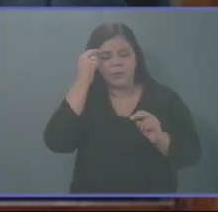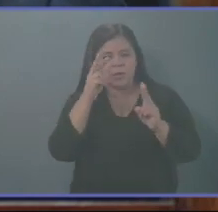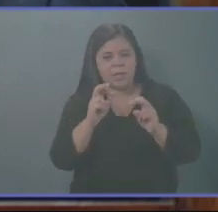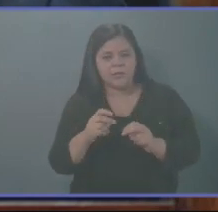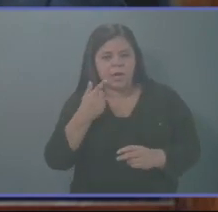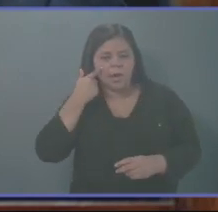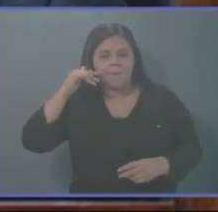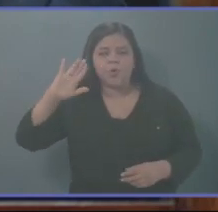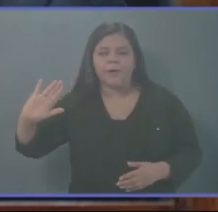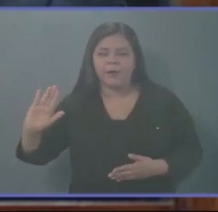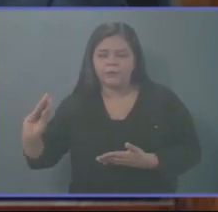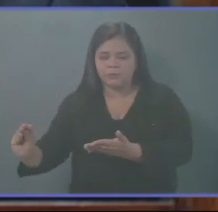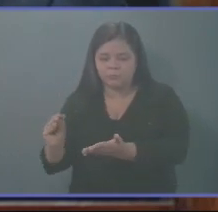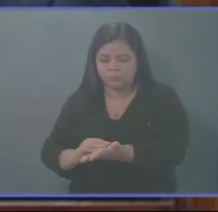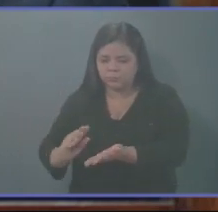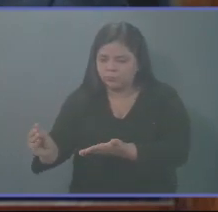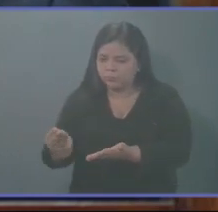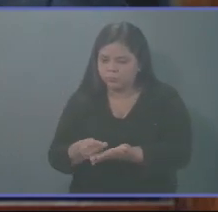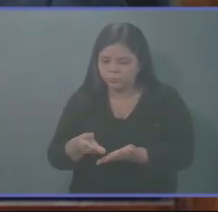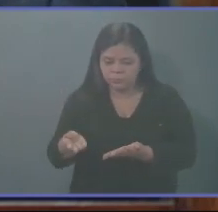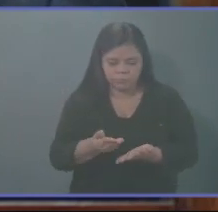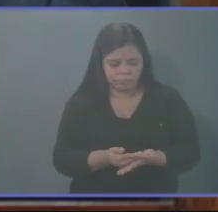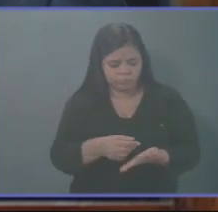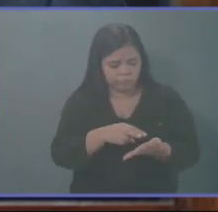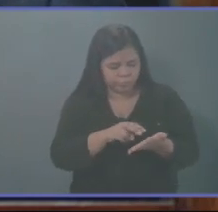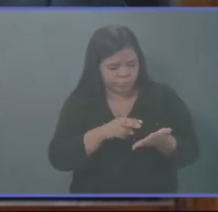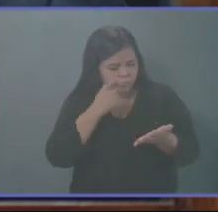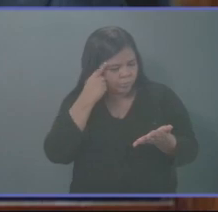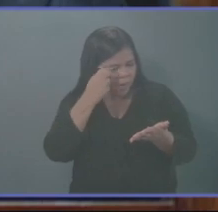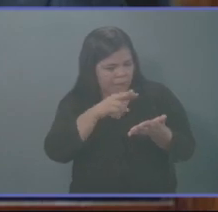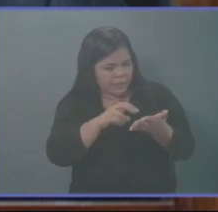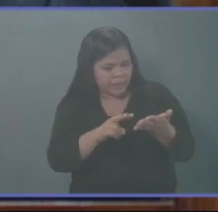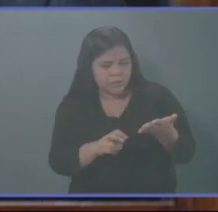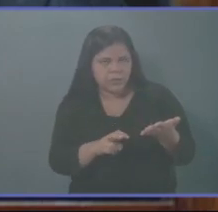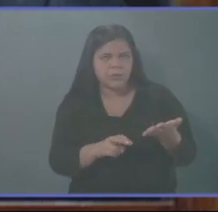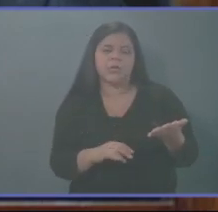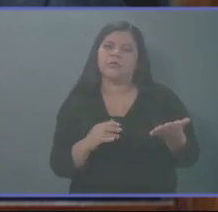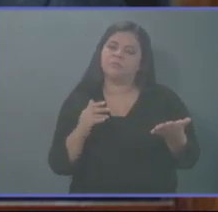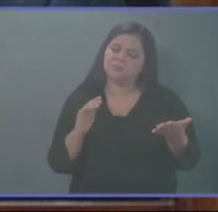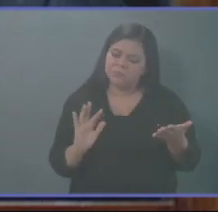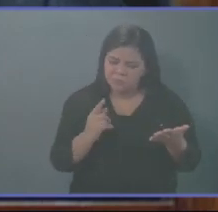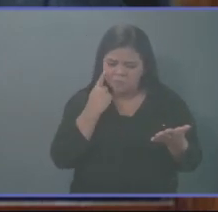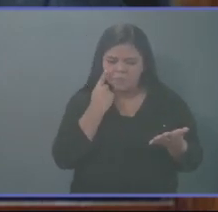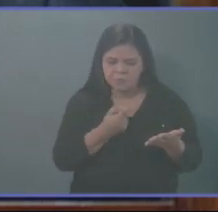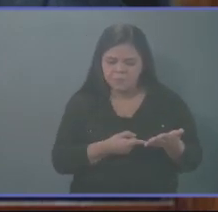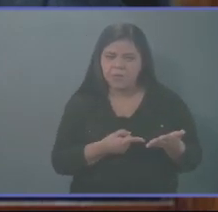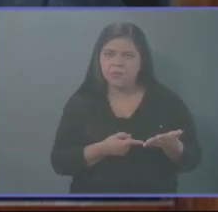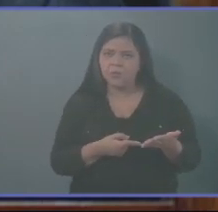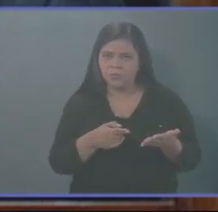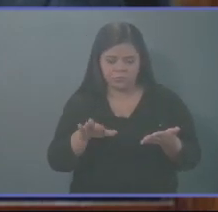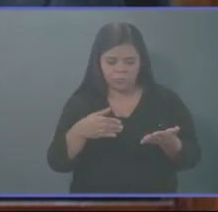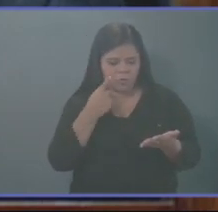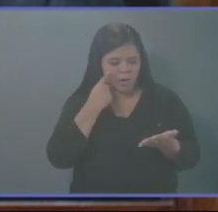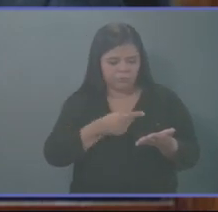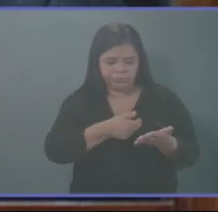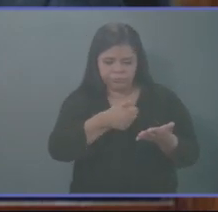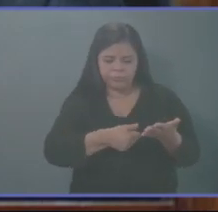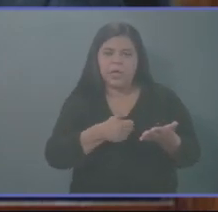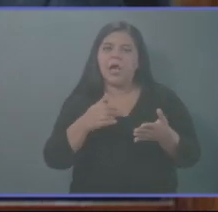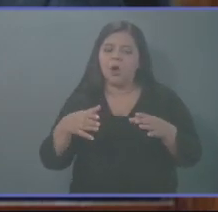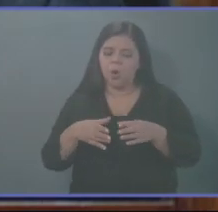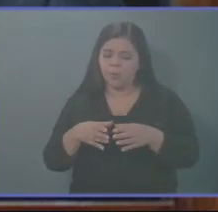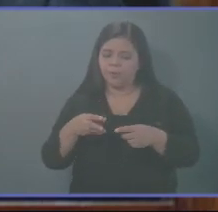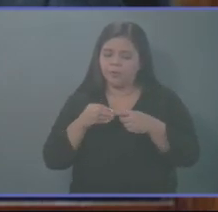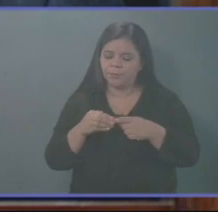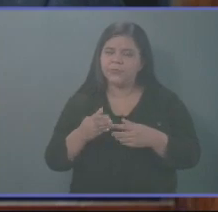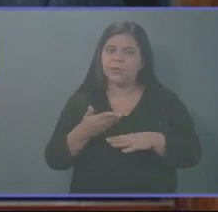los alegatos vertidos por las partes, y atendiendo a la conducencia, pertinencia y utilidad de prueba, esta Comisión Especial de